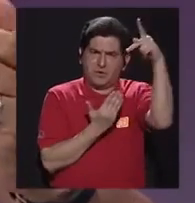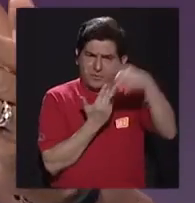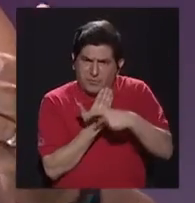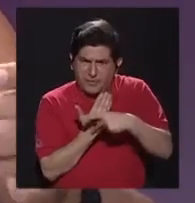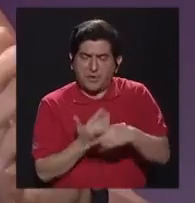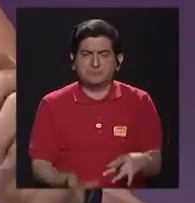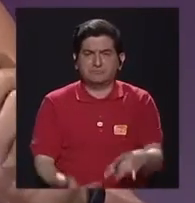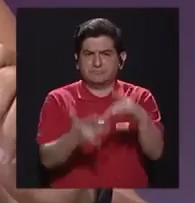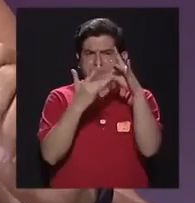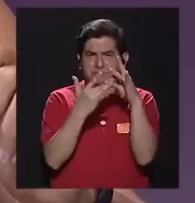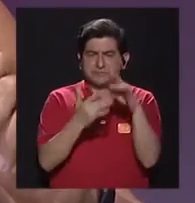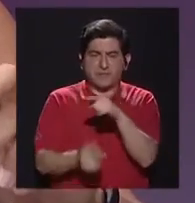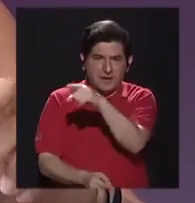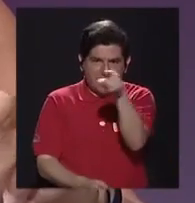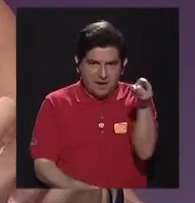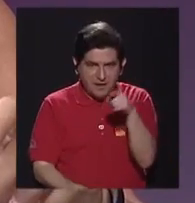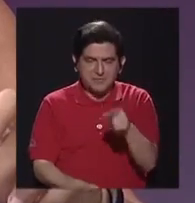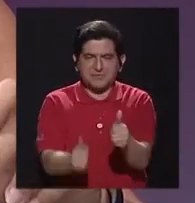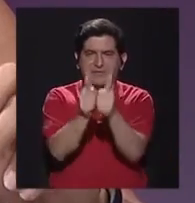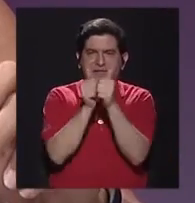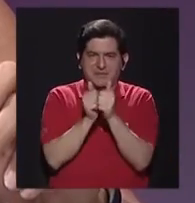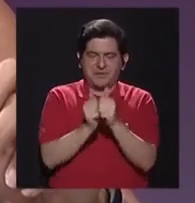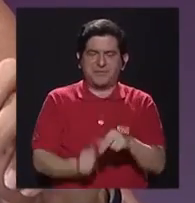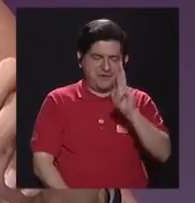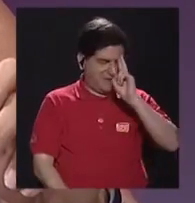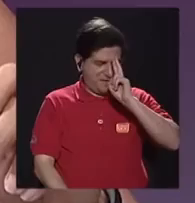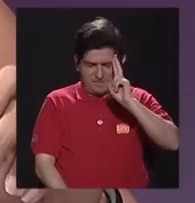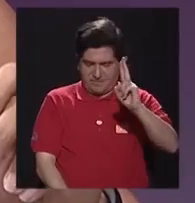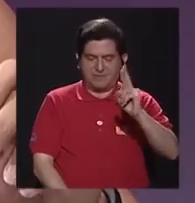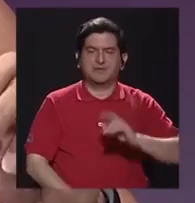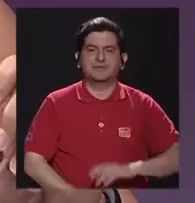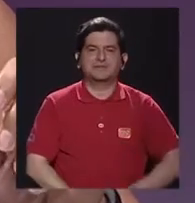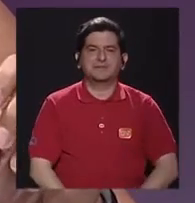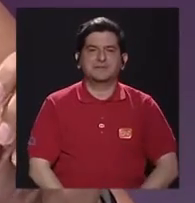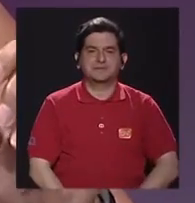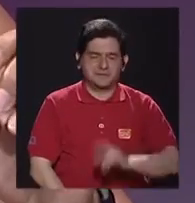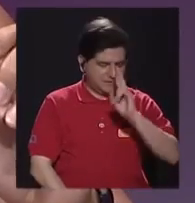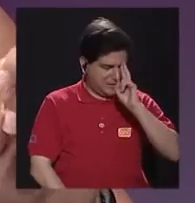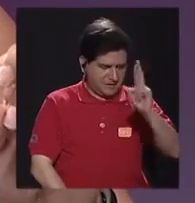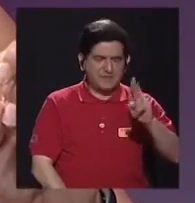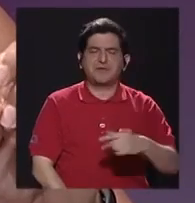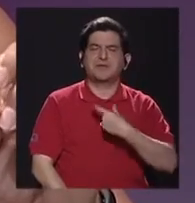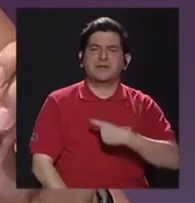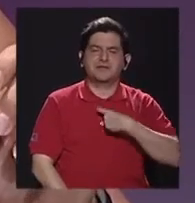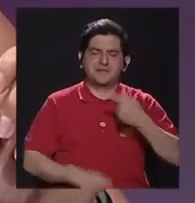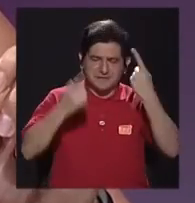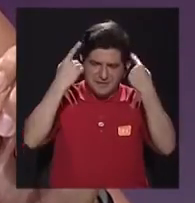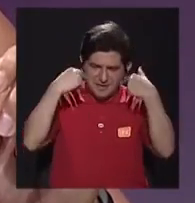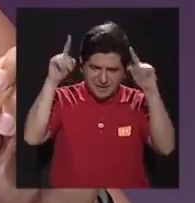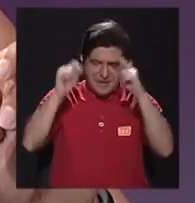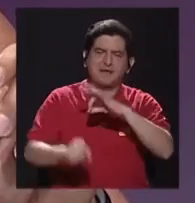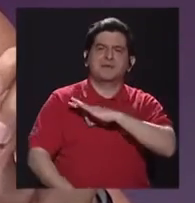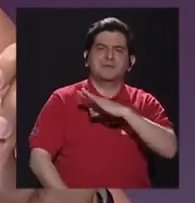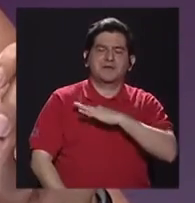y principalmente a ustedes que nos acompañan en Irreverencias. Irreverencias les desea éxito,